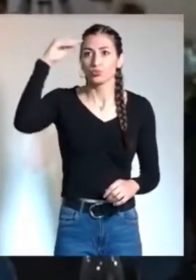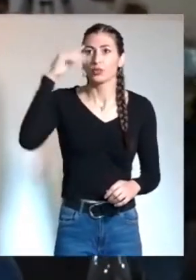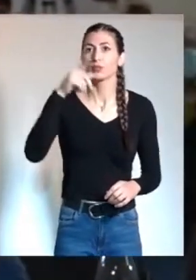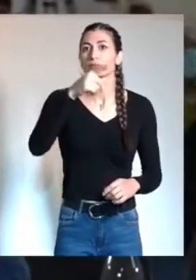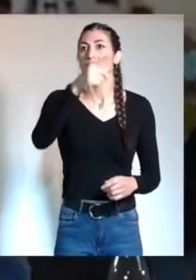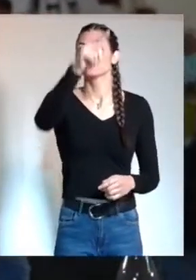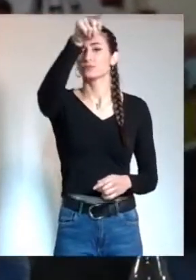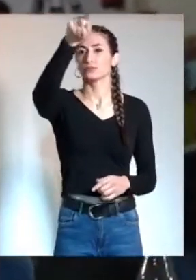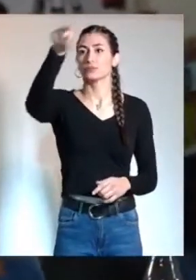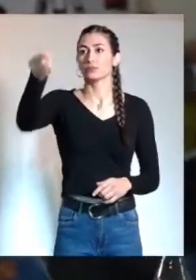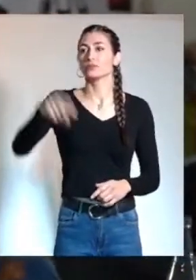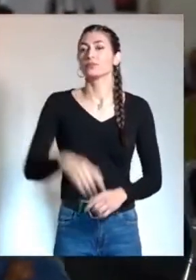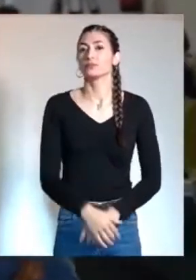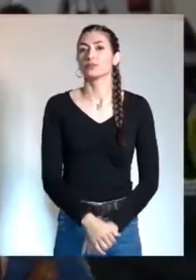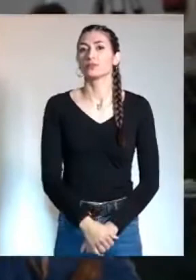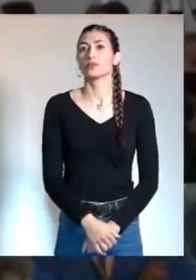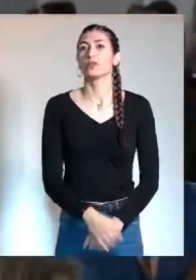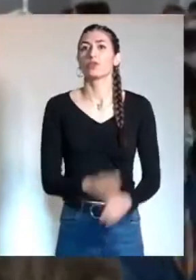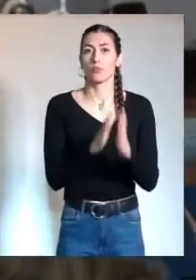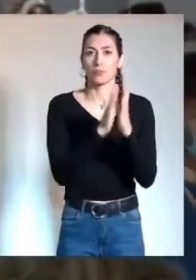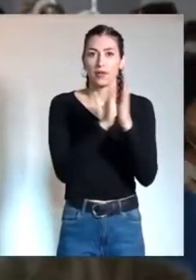Se levanta ahí atrás otro compañero.